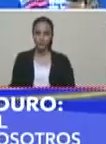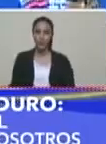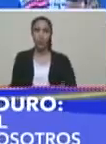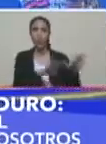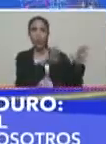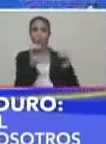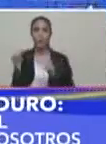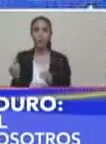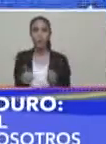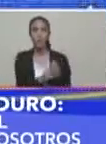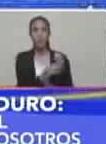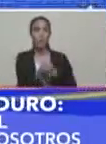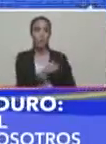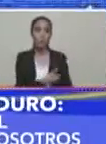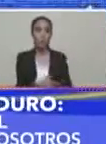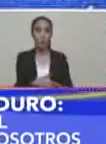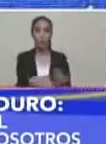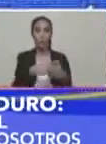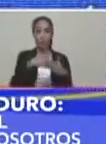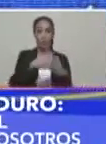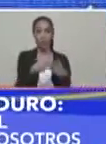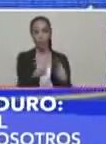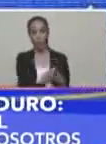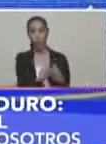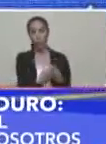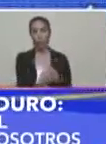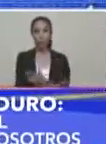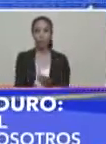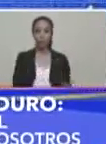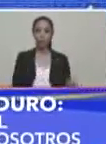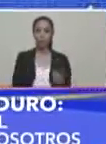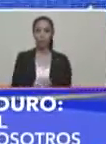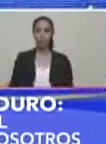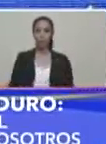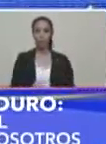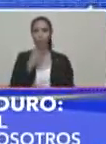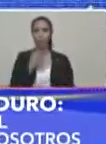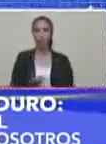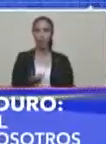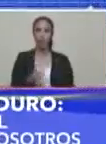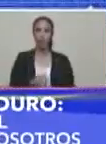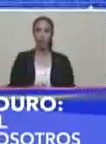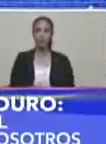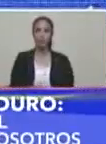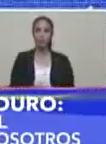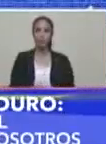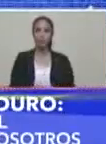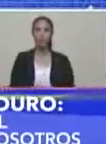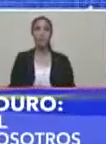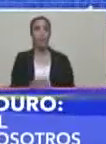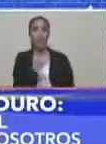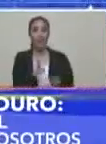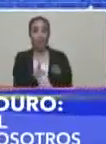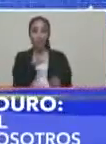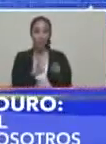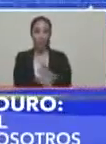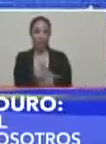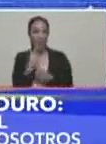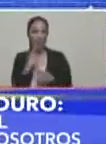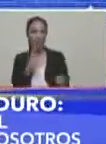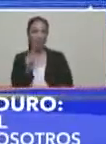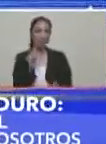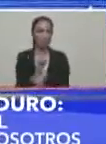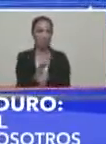80 mil millones de dólares. ¿Cómo le quedó el ojo, pues, a aquellos que se la pasan mal hablando de la